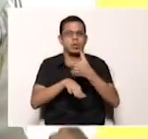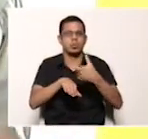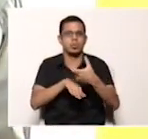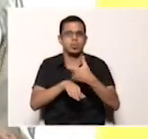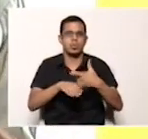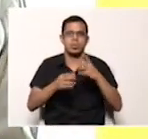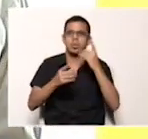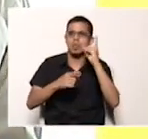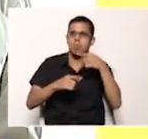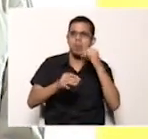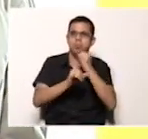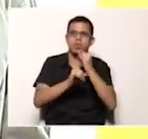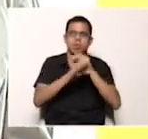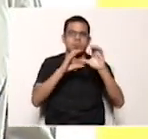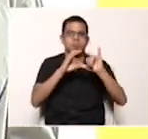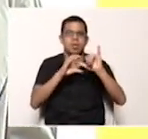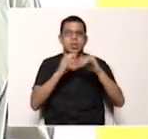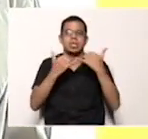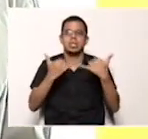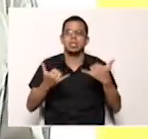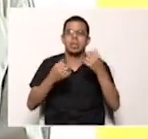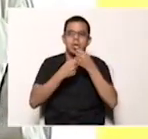están publicados a través de la página